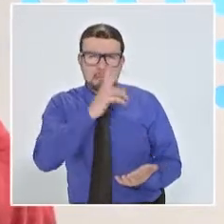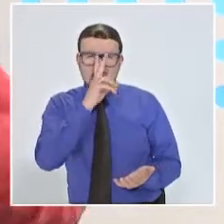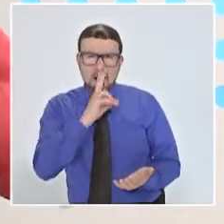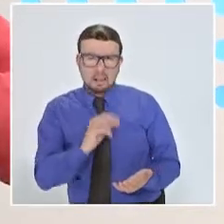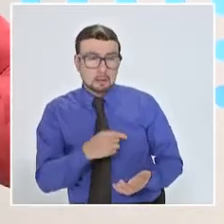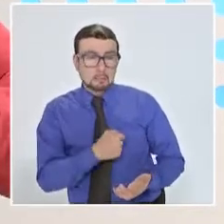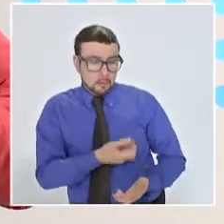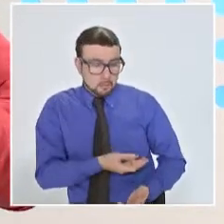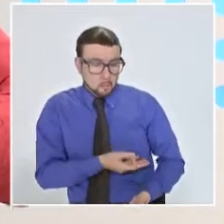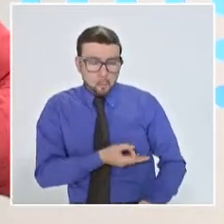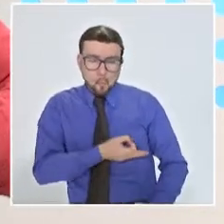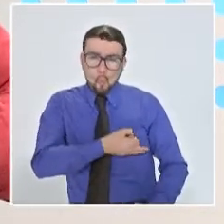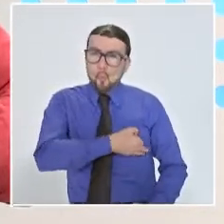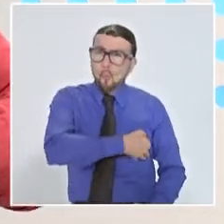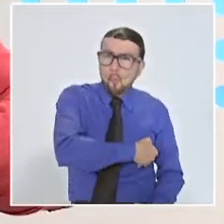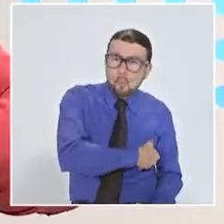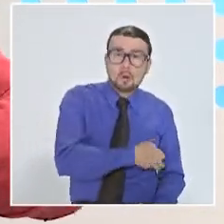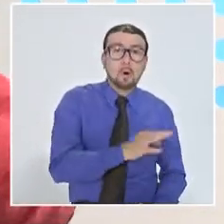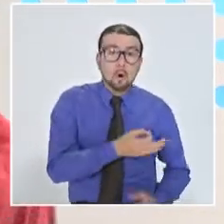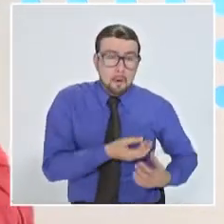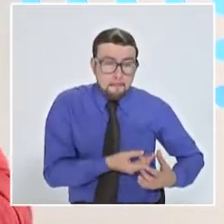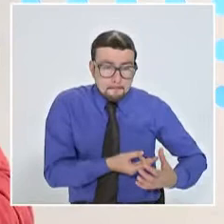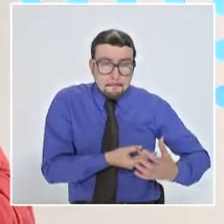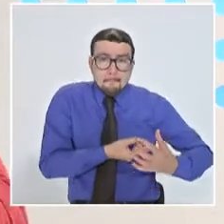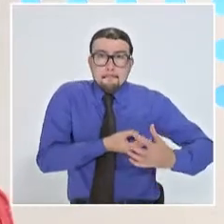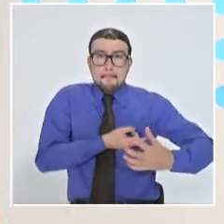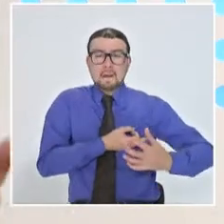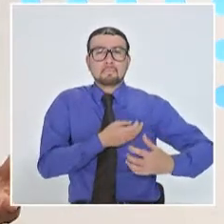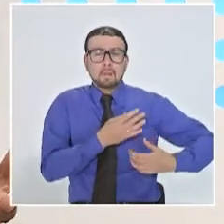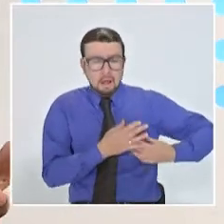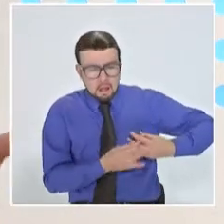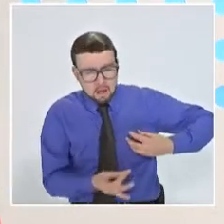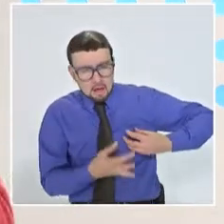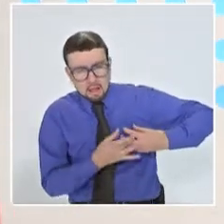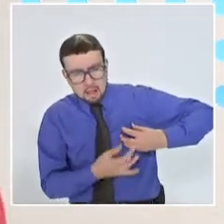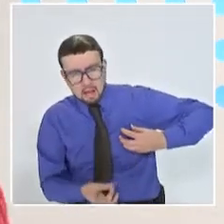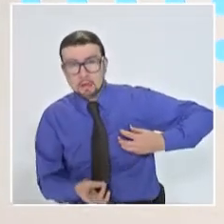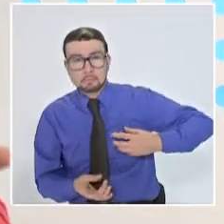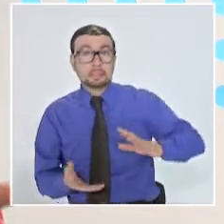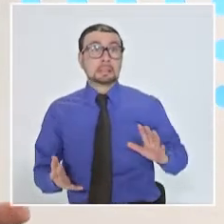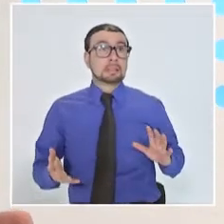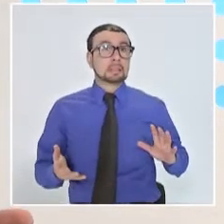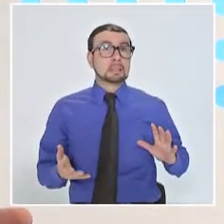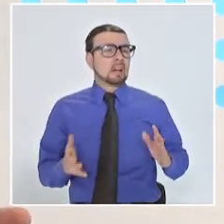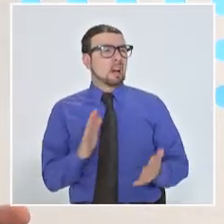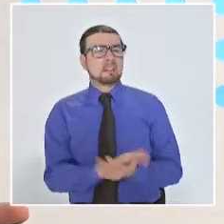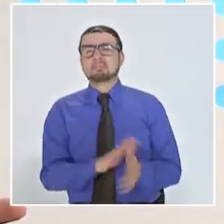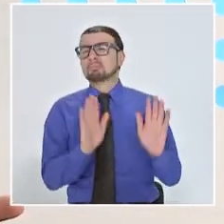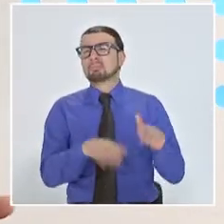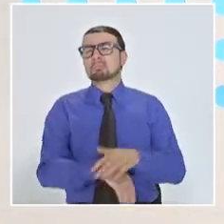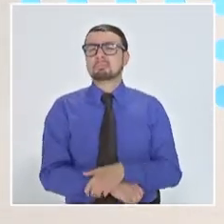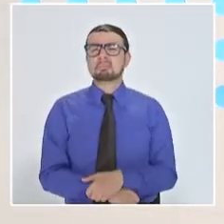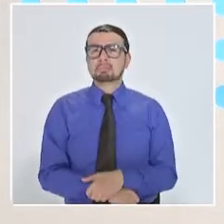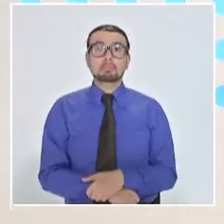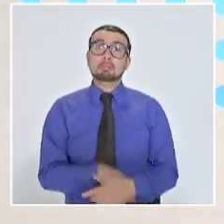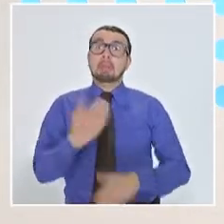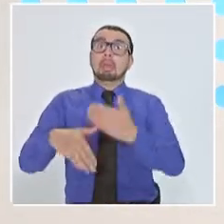está volteando, que se le está invirtiendo, que tiene secreciones. Pues dejaron que eso avanzara mucho. Pero si hay